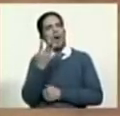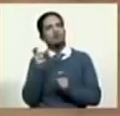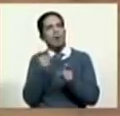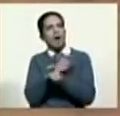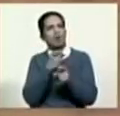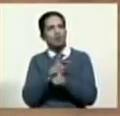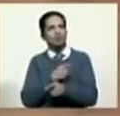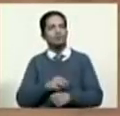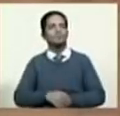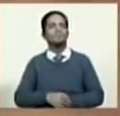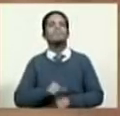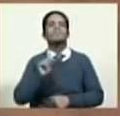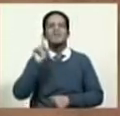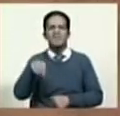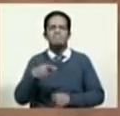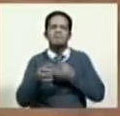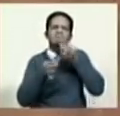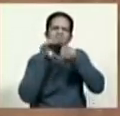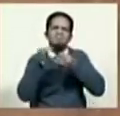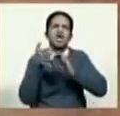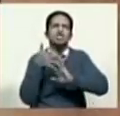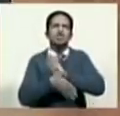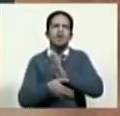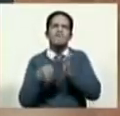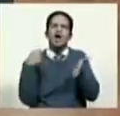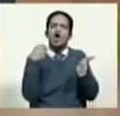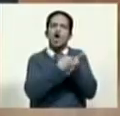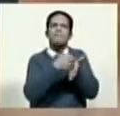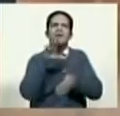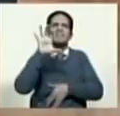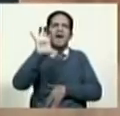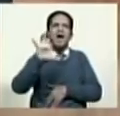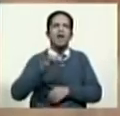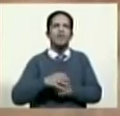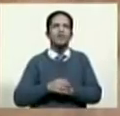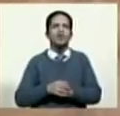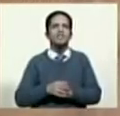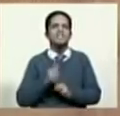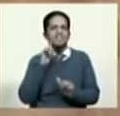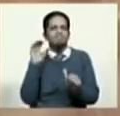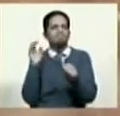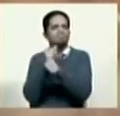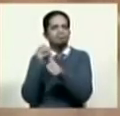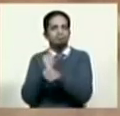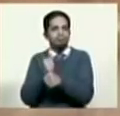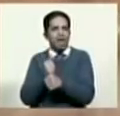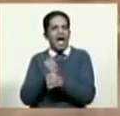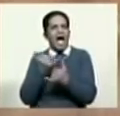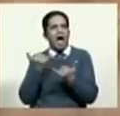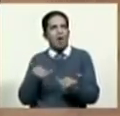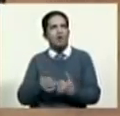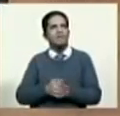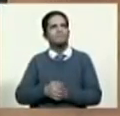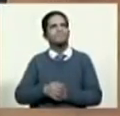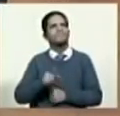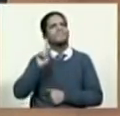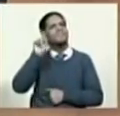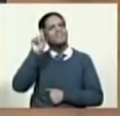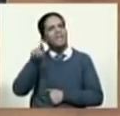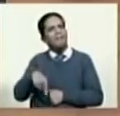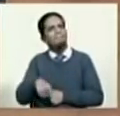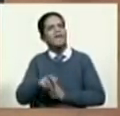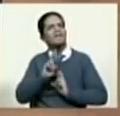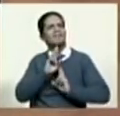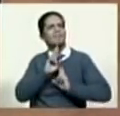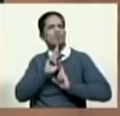de los aspectos importantes de este golpe de Estado que se ha venido consolidando con el transcurrir del tiempo. El mandatario también respondía las preguntas de un